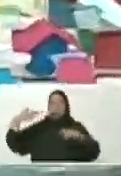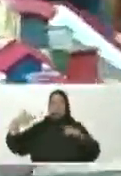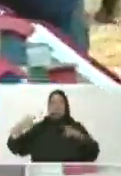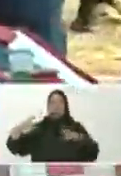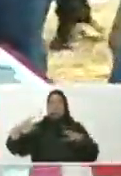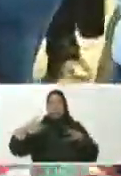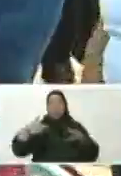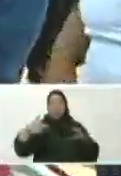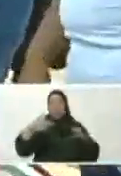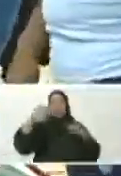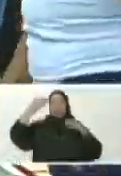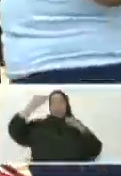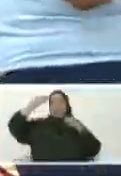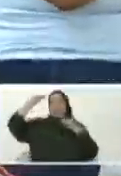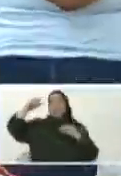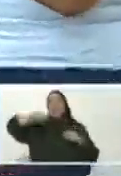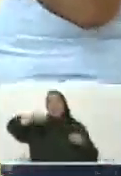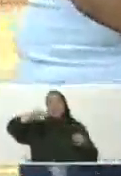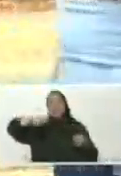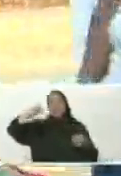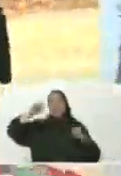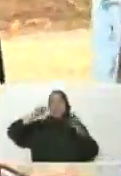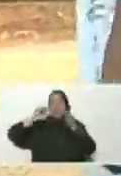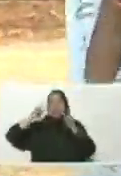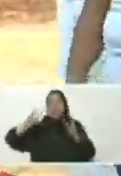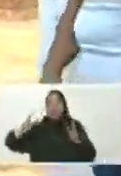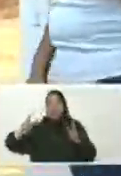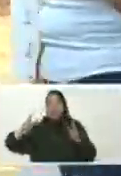La Yuca. Saludo a la gente por allá.